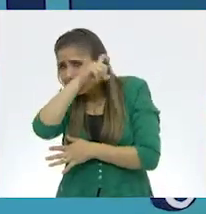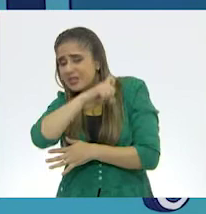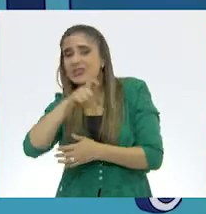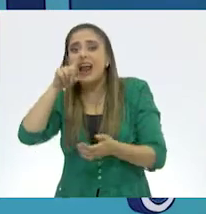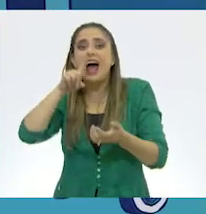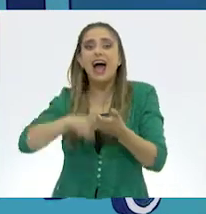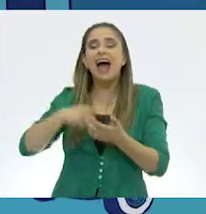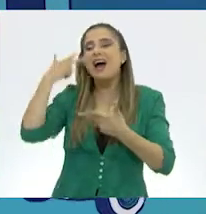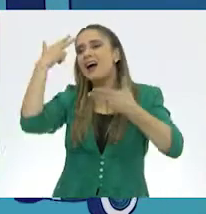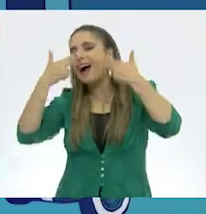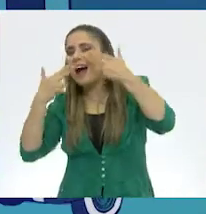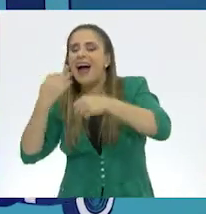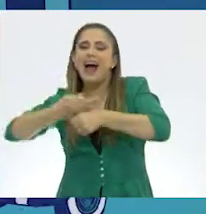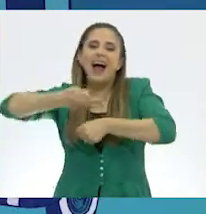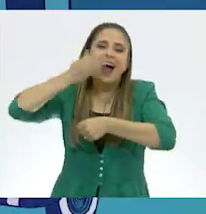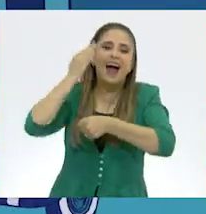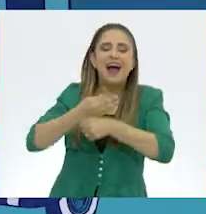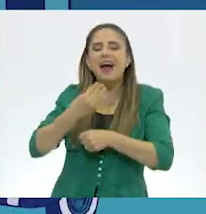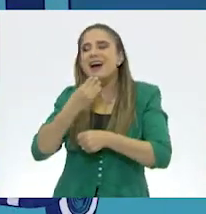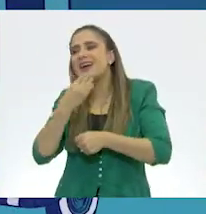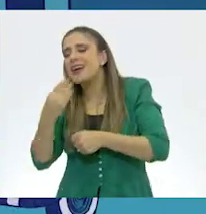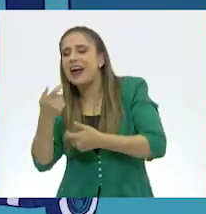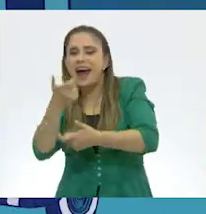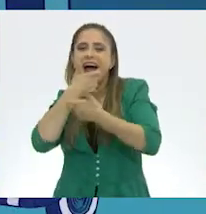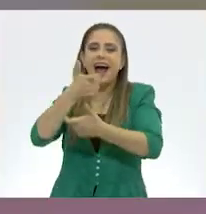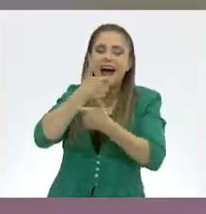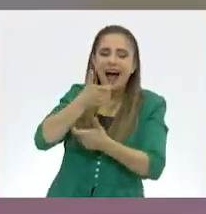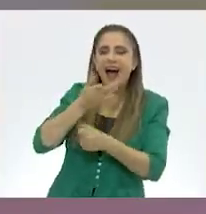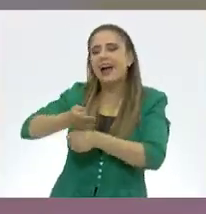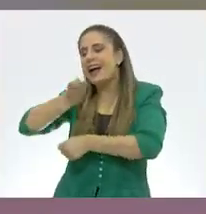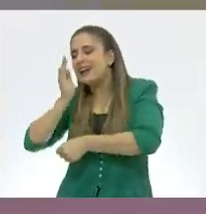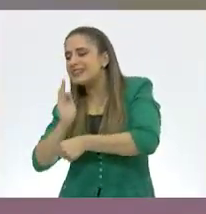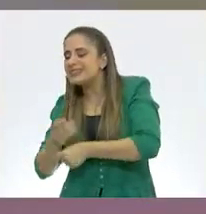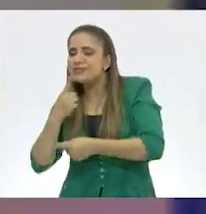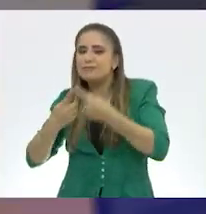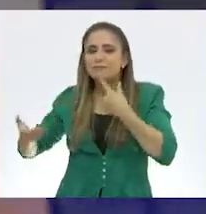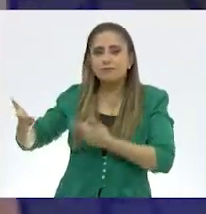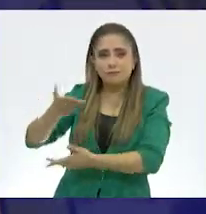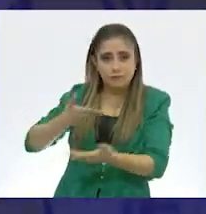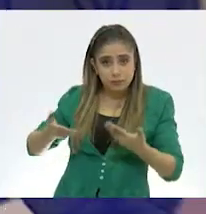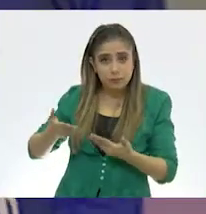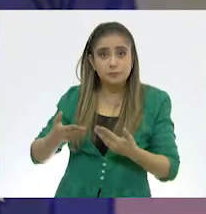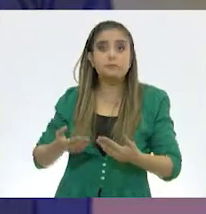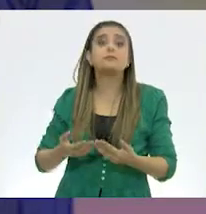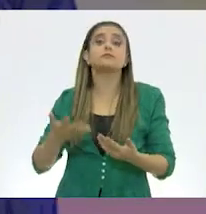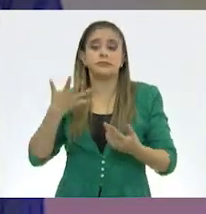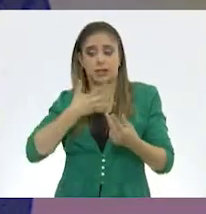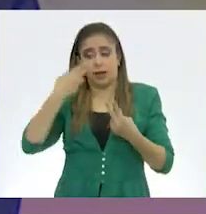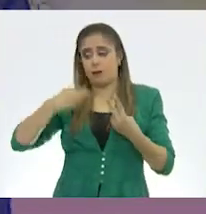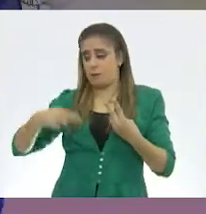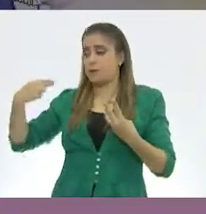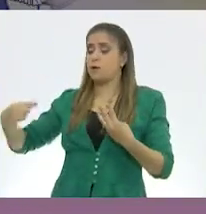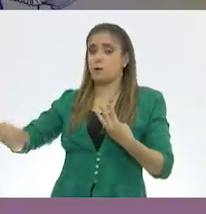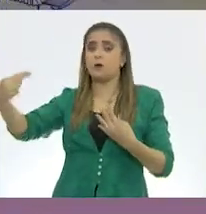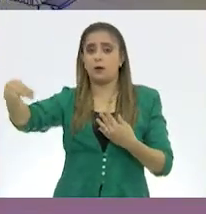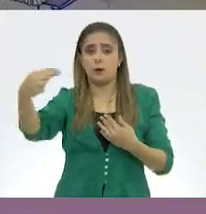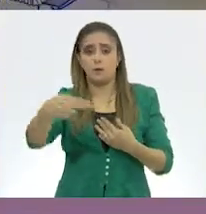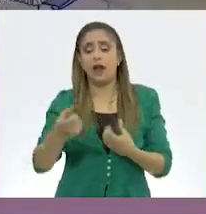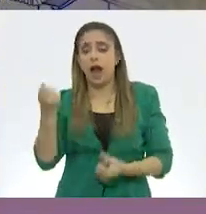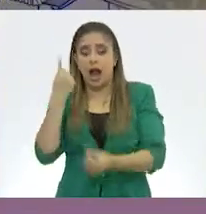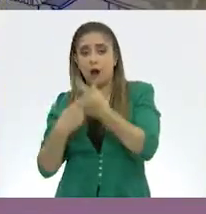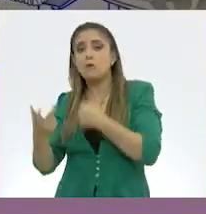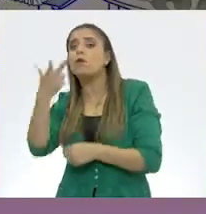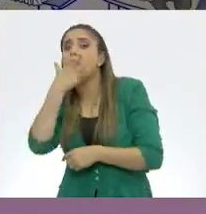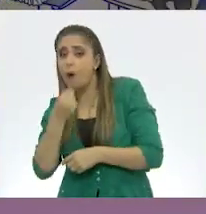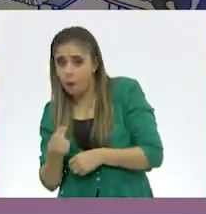humor bromeamos o nos chanceamos unos con otros. Ante todo, tenemos nombre. Unos